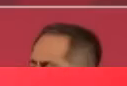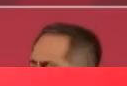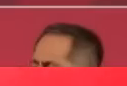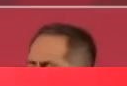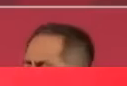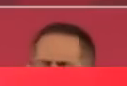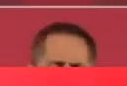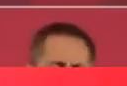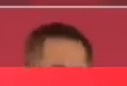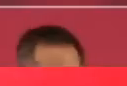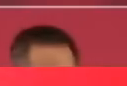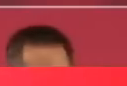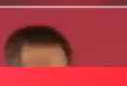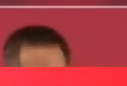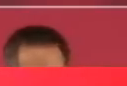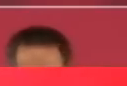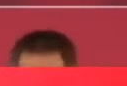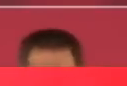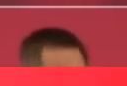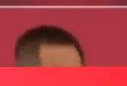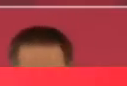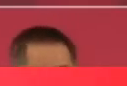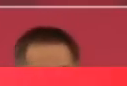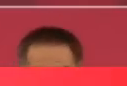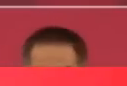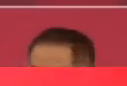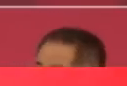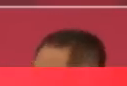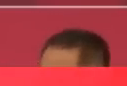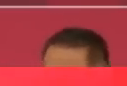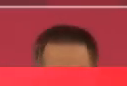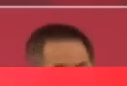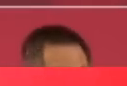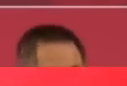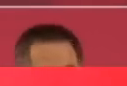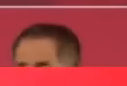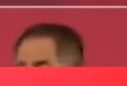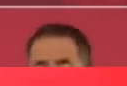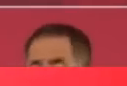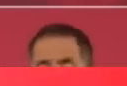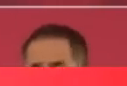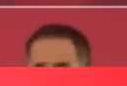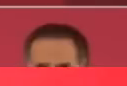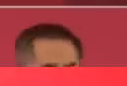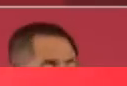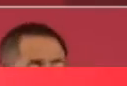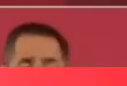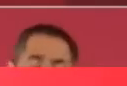es decir de que no se castigará a los responsables y serán baños de